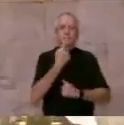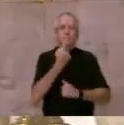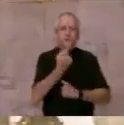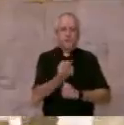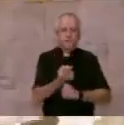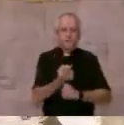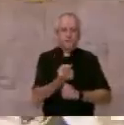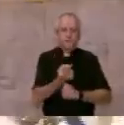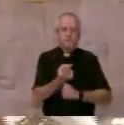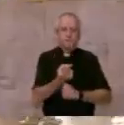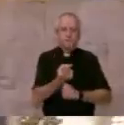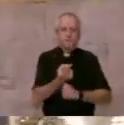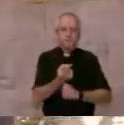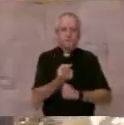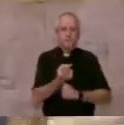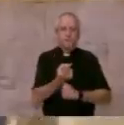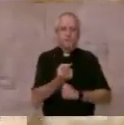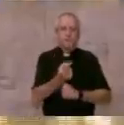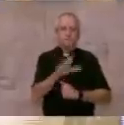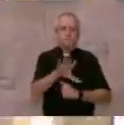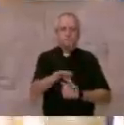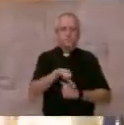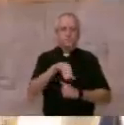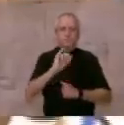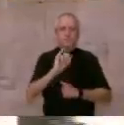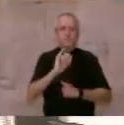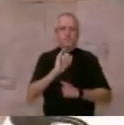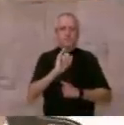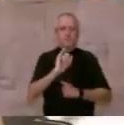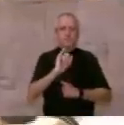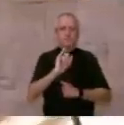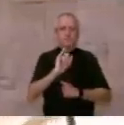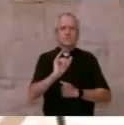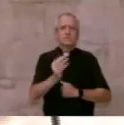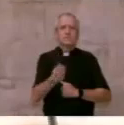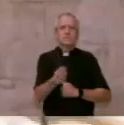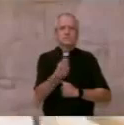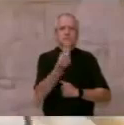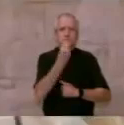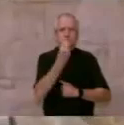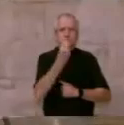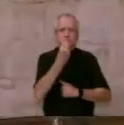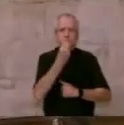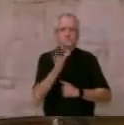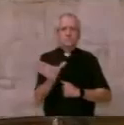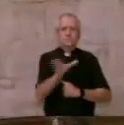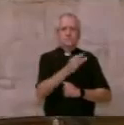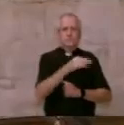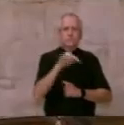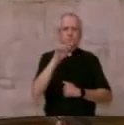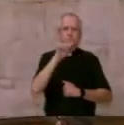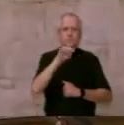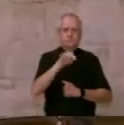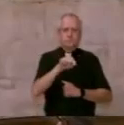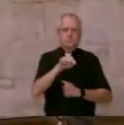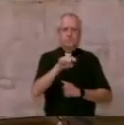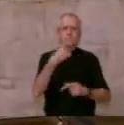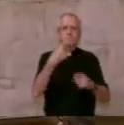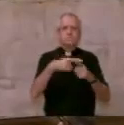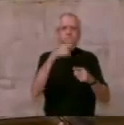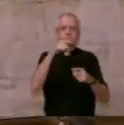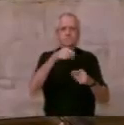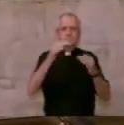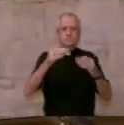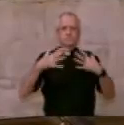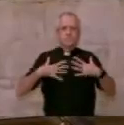y lo dio a sus discípulos diciendo: tomad y comed todos de él, porque esto es mi cuerpo, que será entregado por vosotros. Que